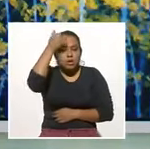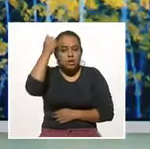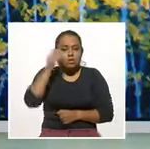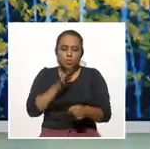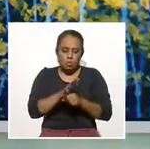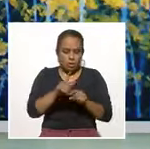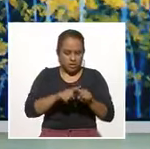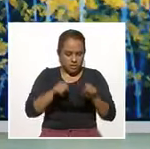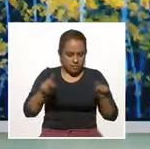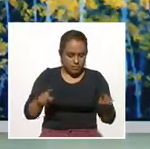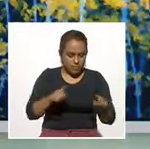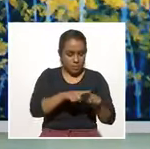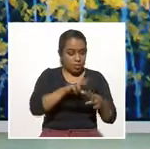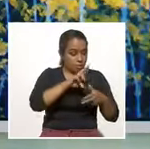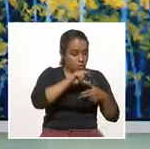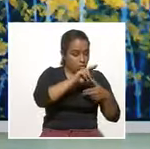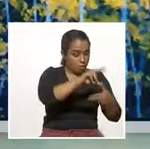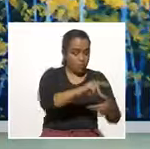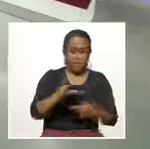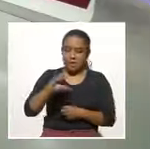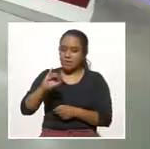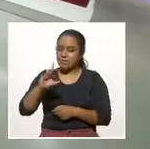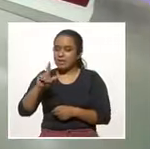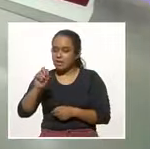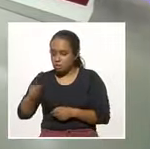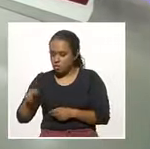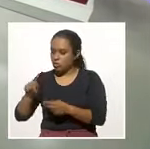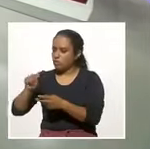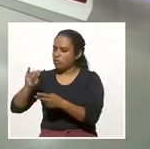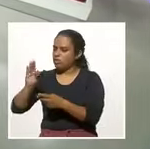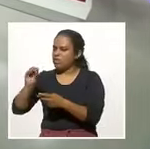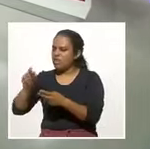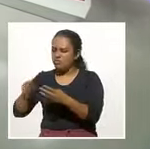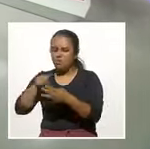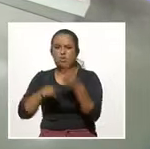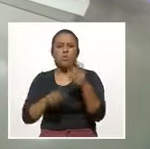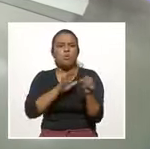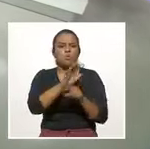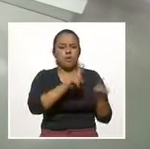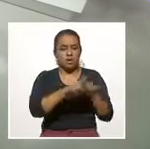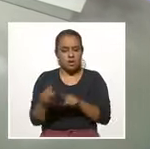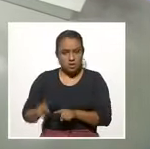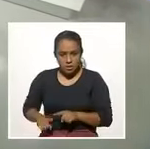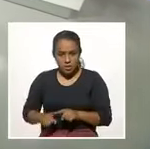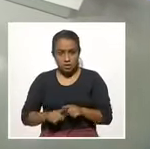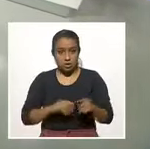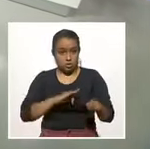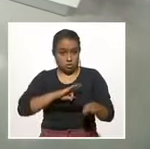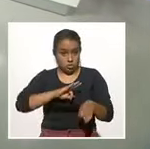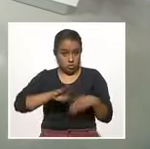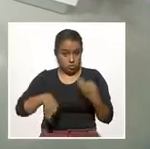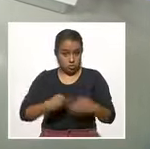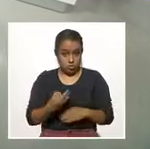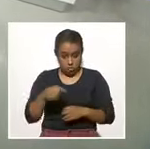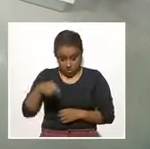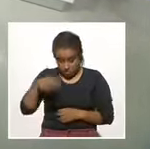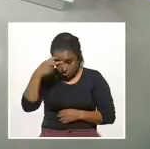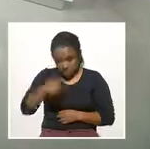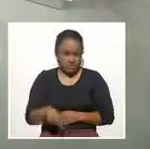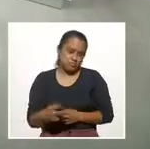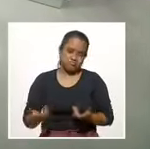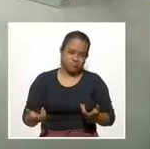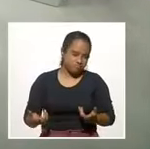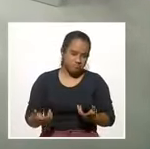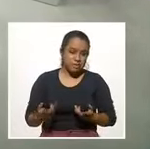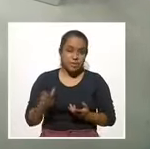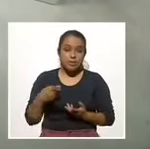la diferencia entre huracán, ciclón, tifón, todas estas cosas. No todas las vivimos en México, pero